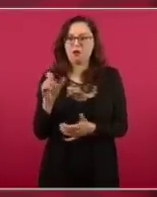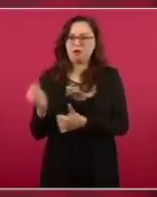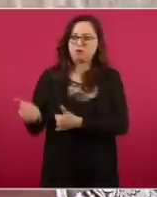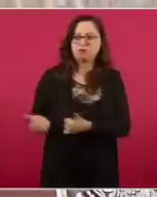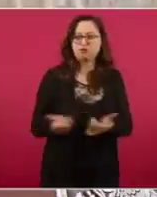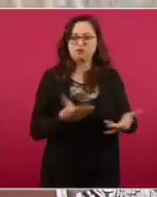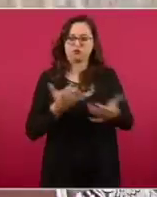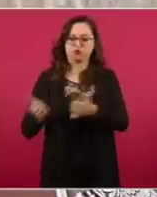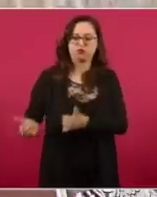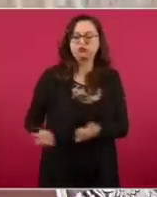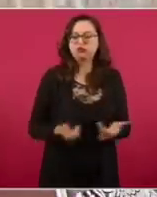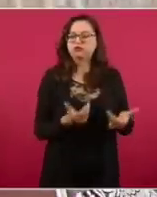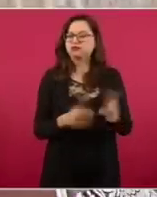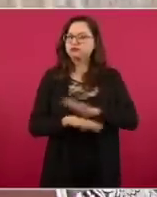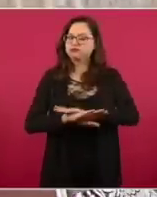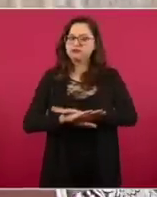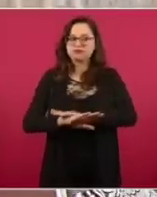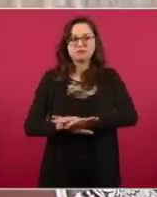propósitos